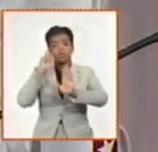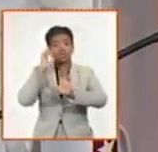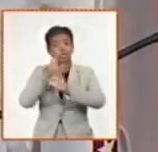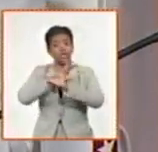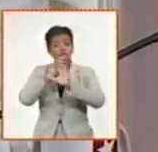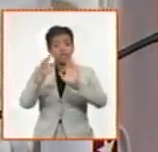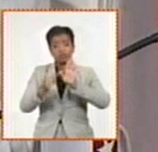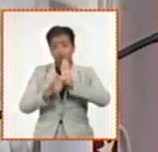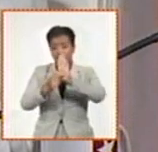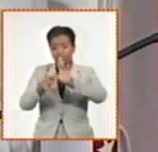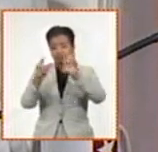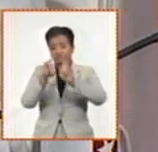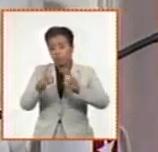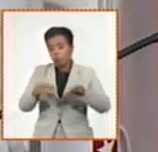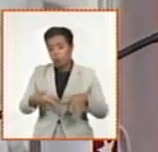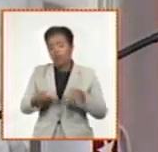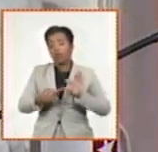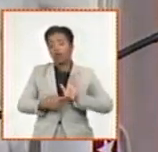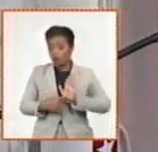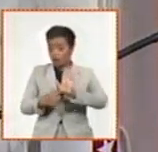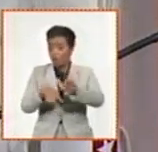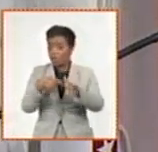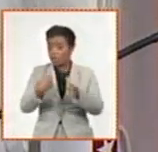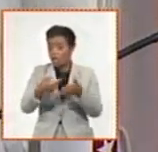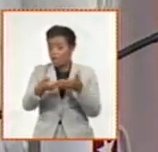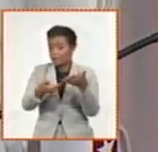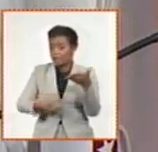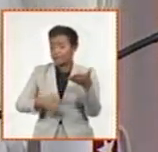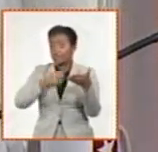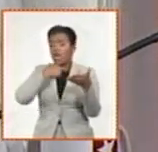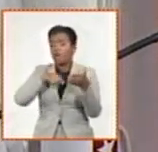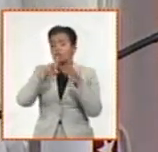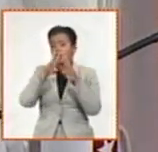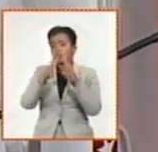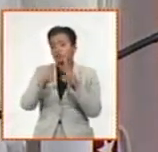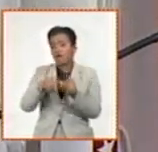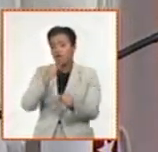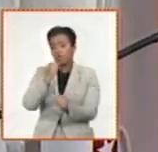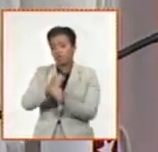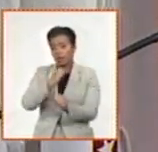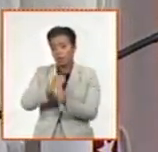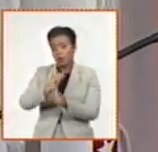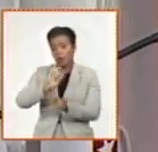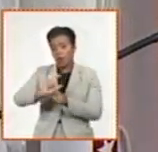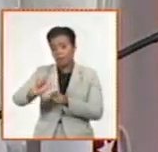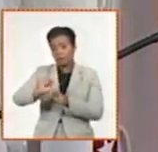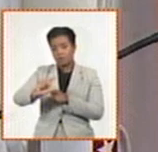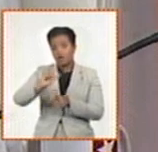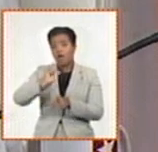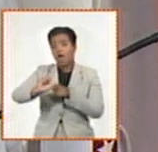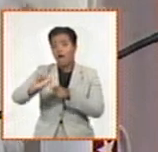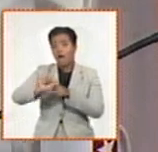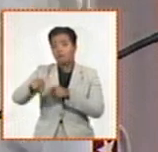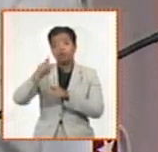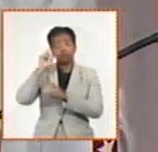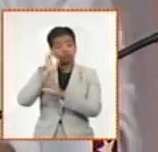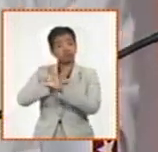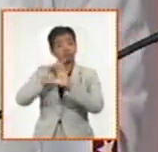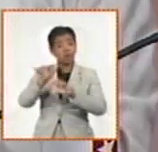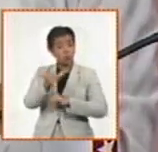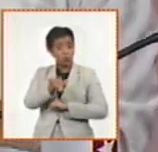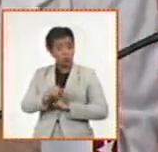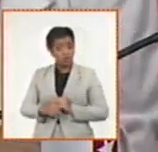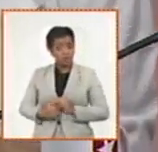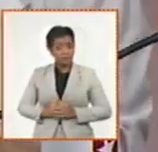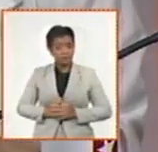sí, sí. Son trabajos resultado de la experimentación campesina, pero nuestros campesinos son grandes científicos. Bueno, pues